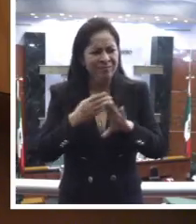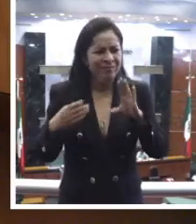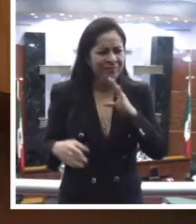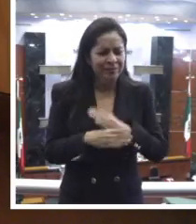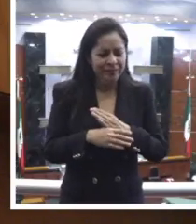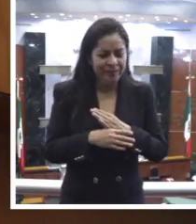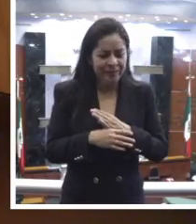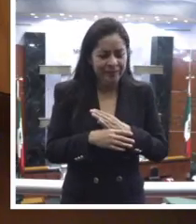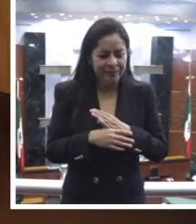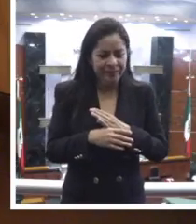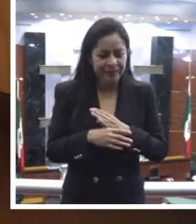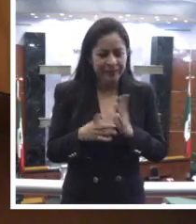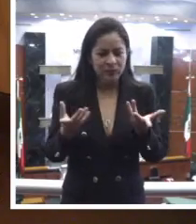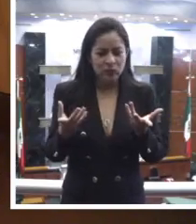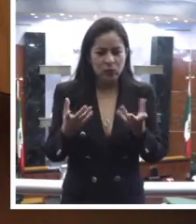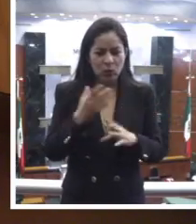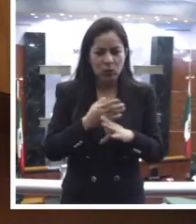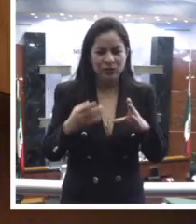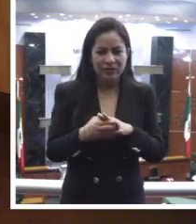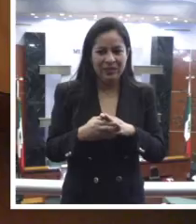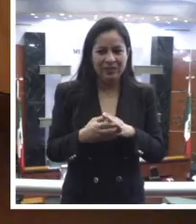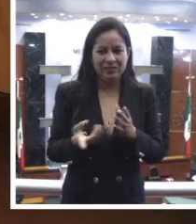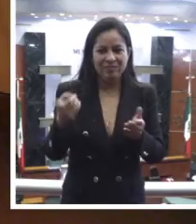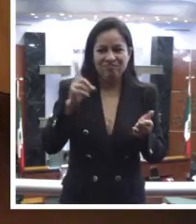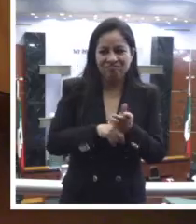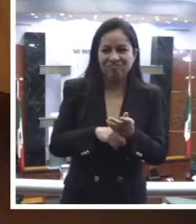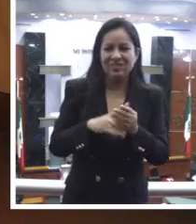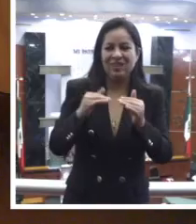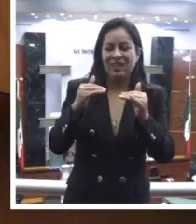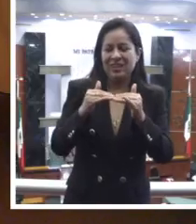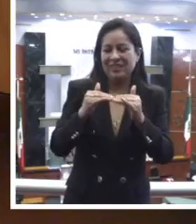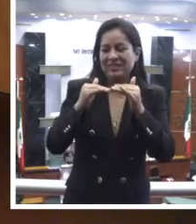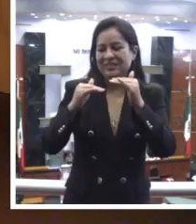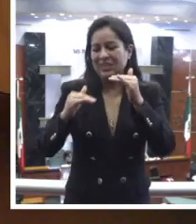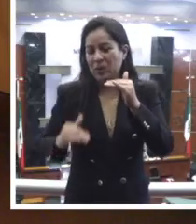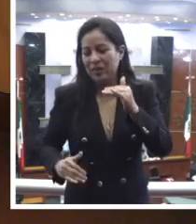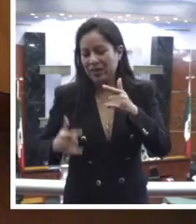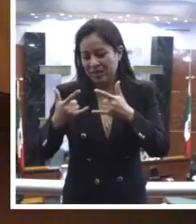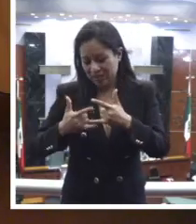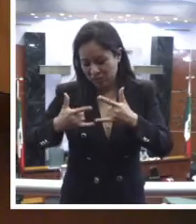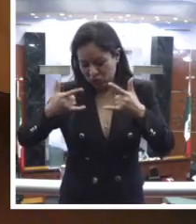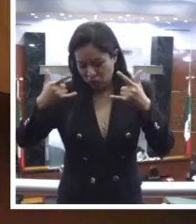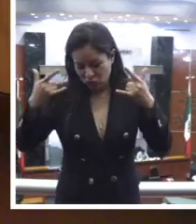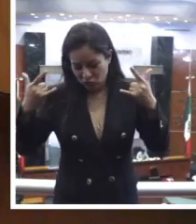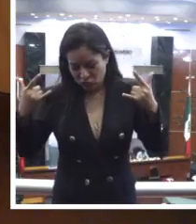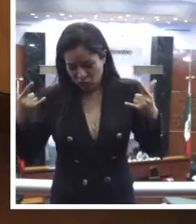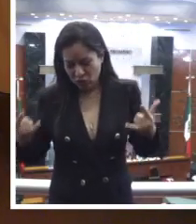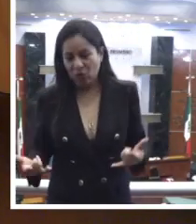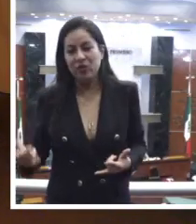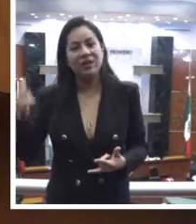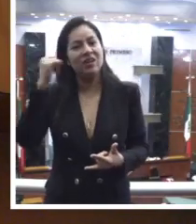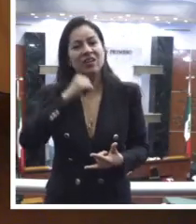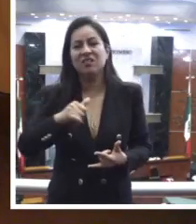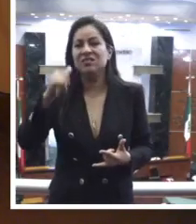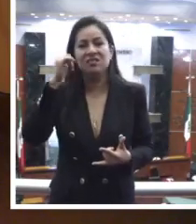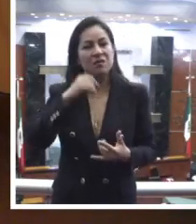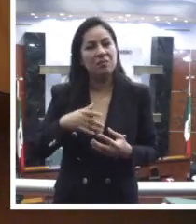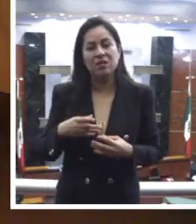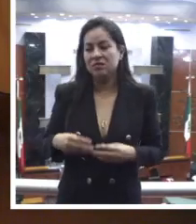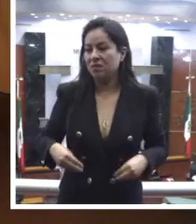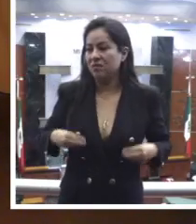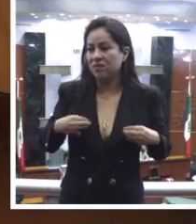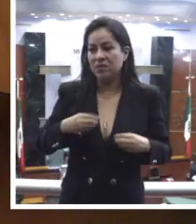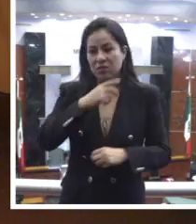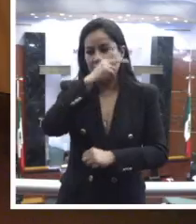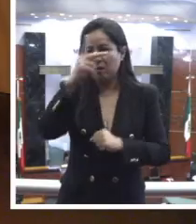Son causas estructurales. La desigualdad histórica que se ha vivido no solamente en este estado, sino en el